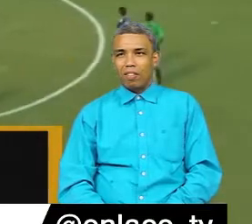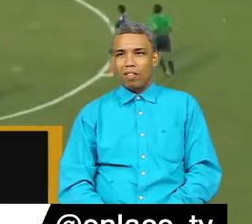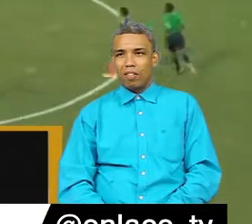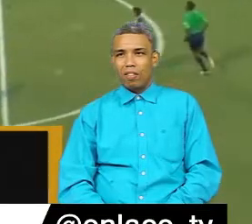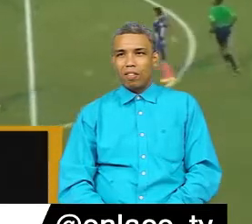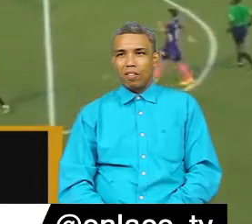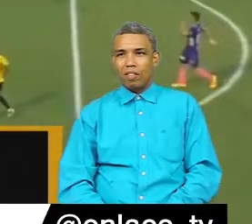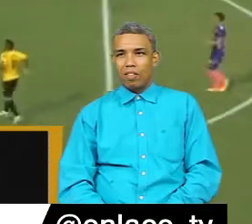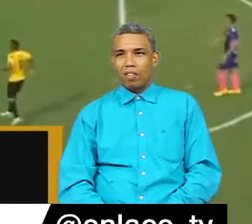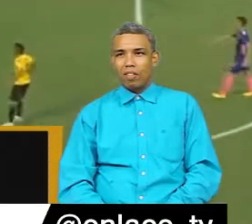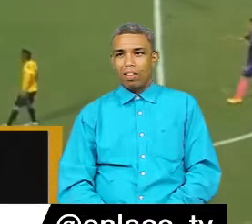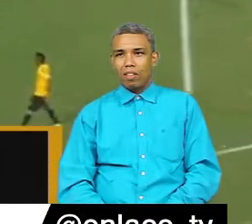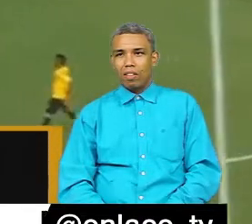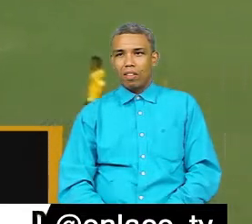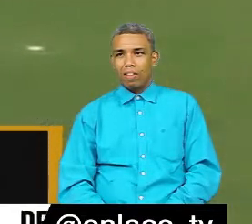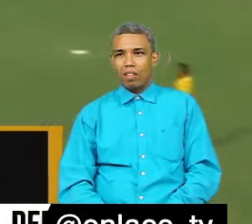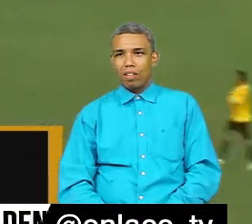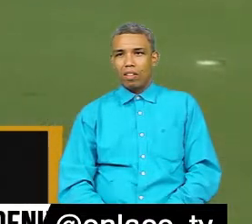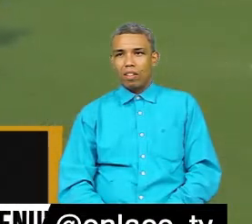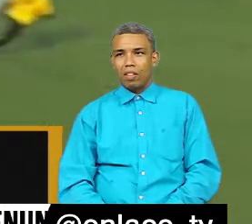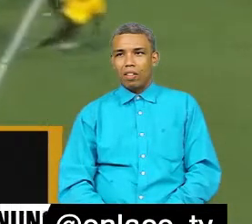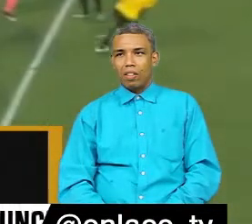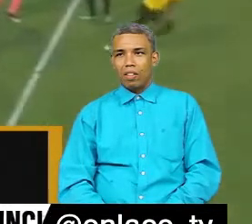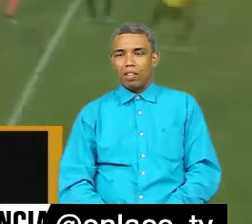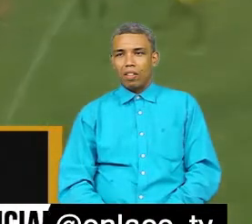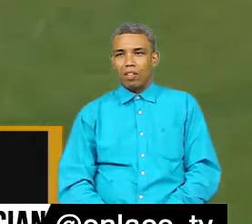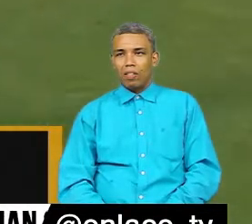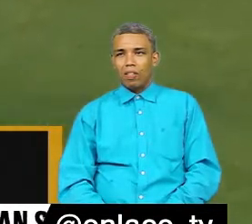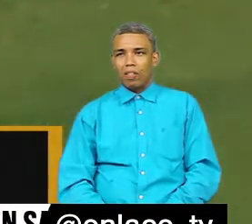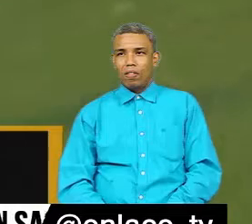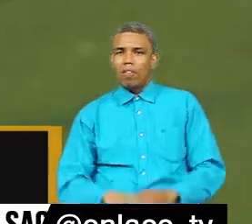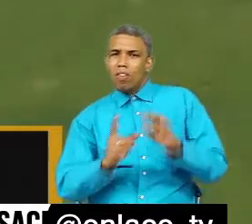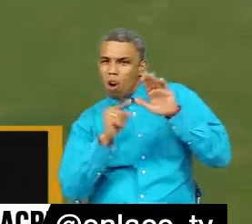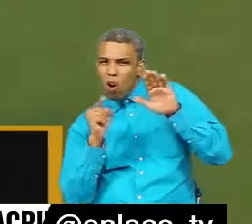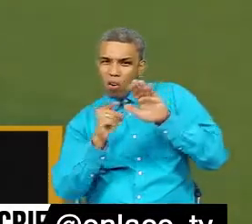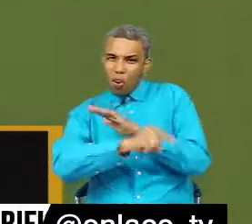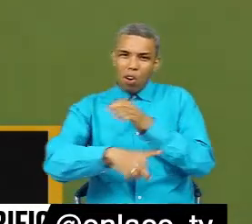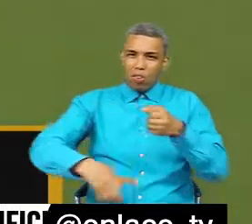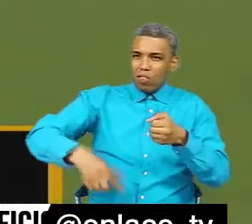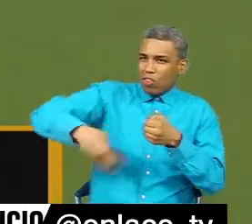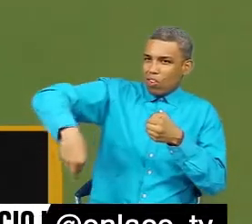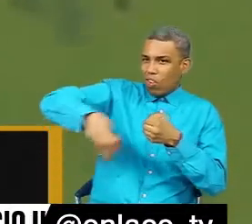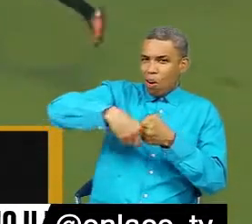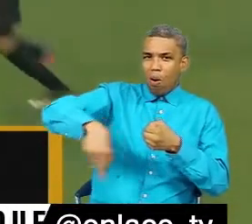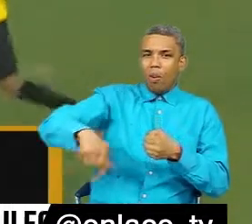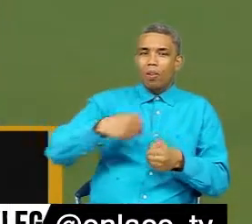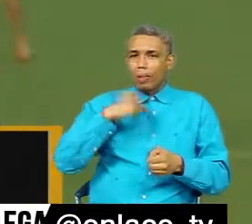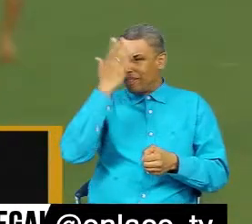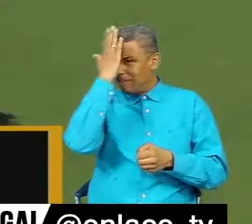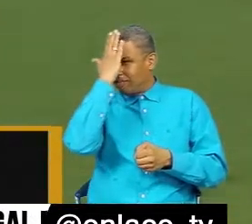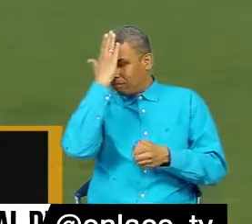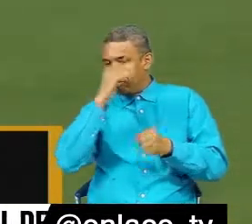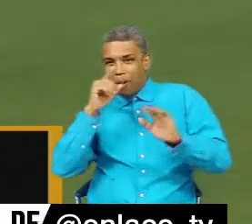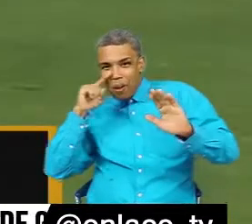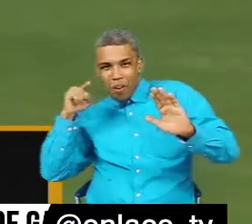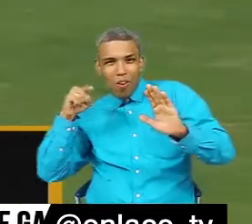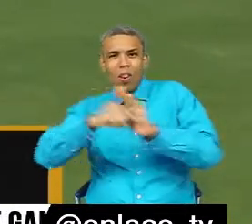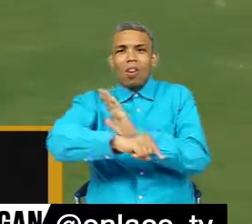¡De Alianza Petrolera! ¡Golazo! ¡Golpe de cabeza